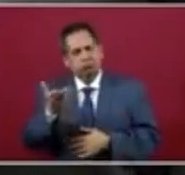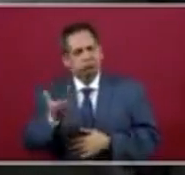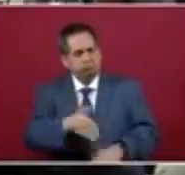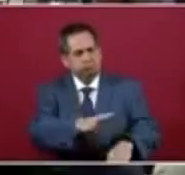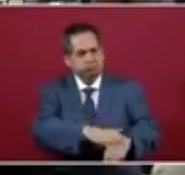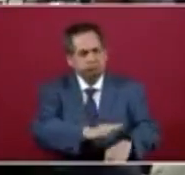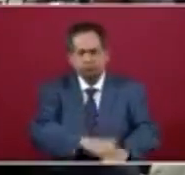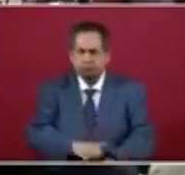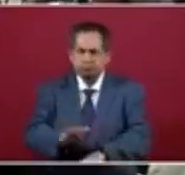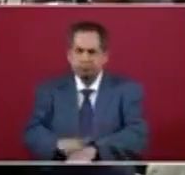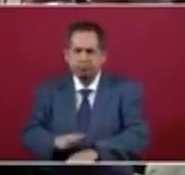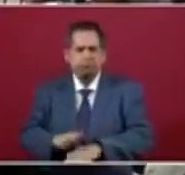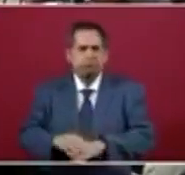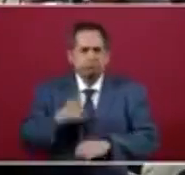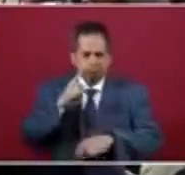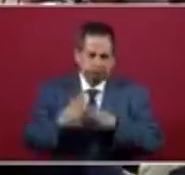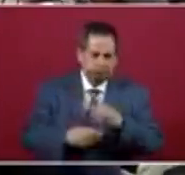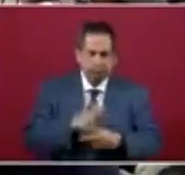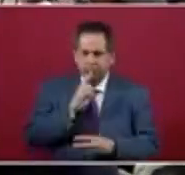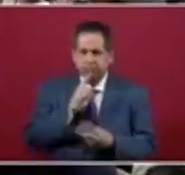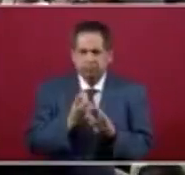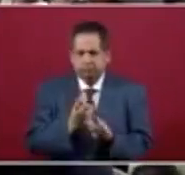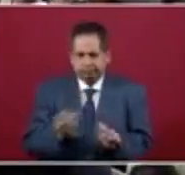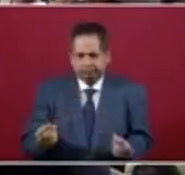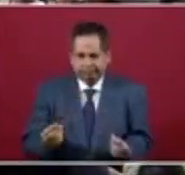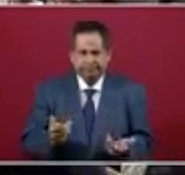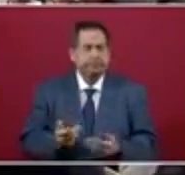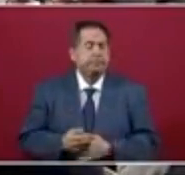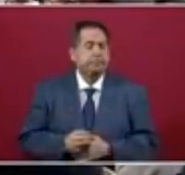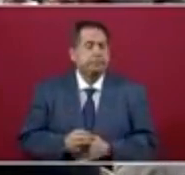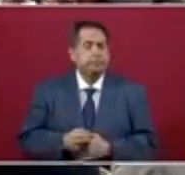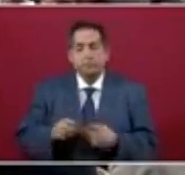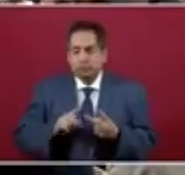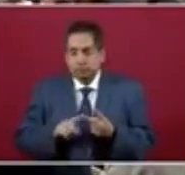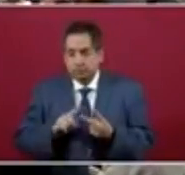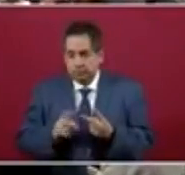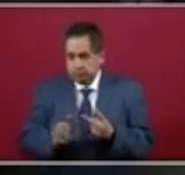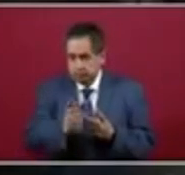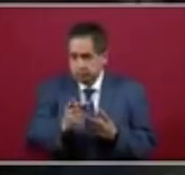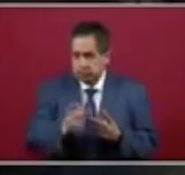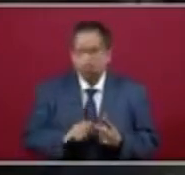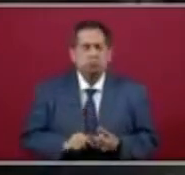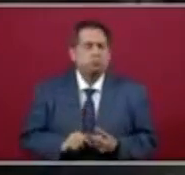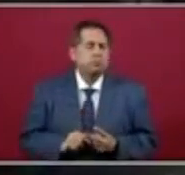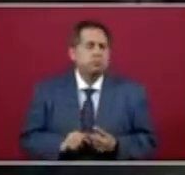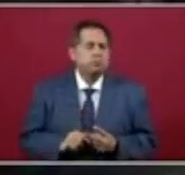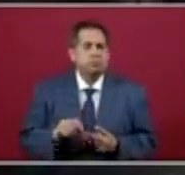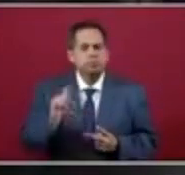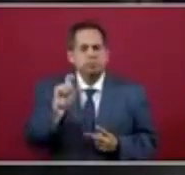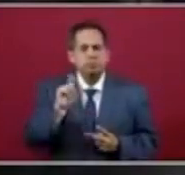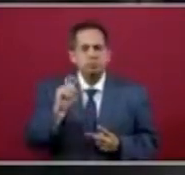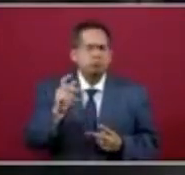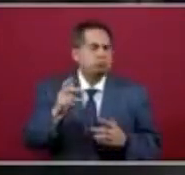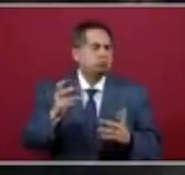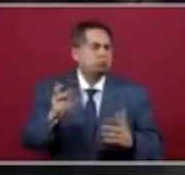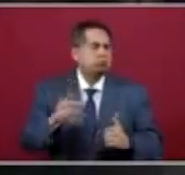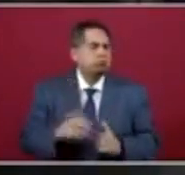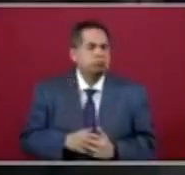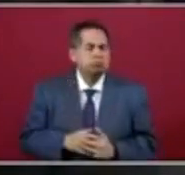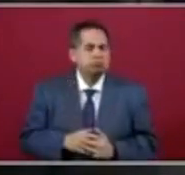partes para resolver los conflictos? Y la segunda sería, ¿cuándo comenzaría ya